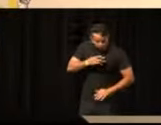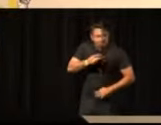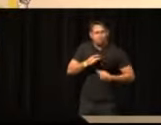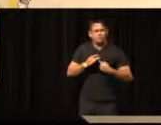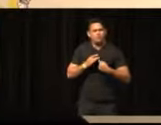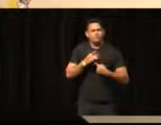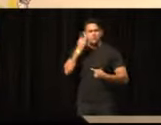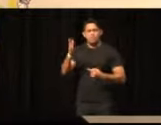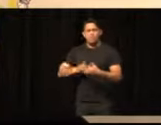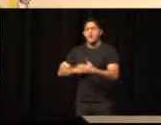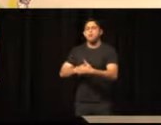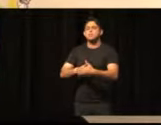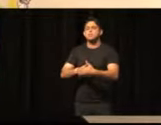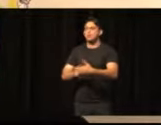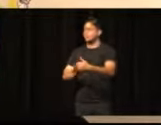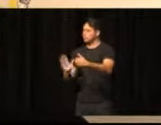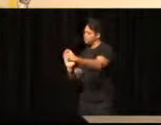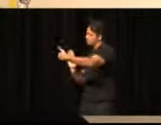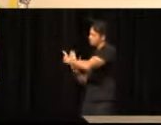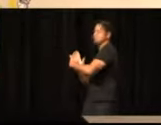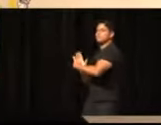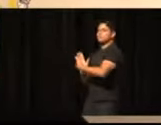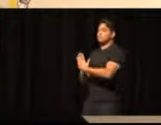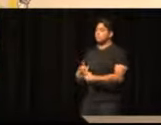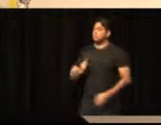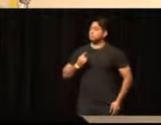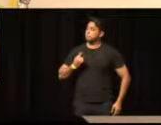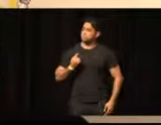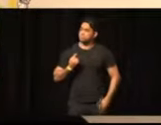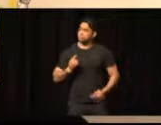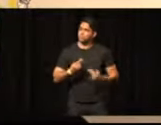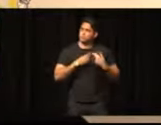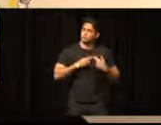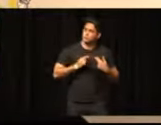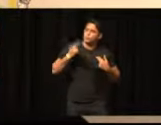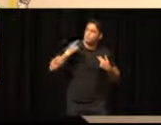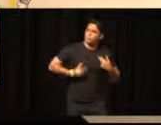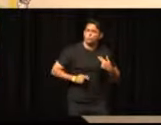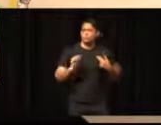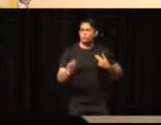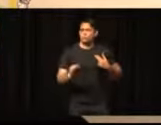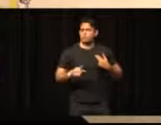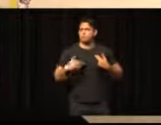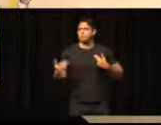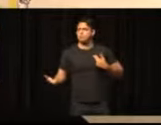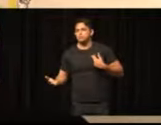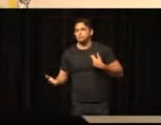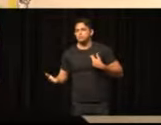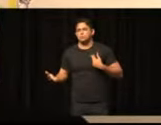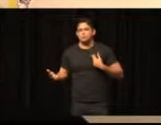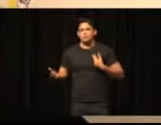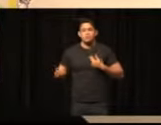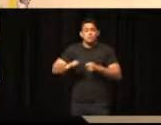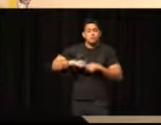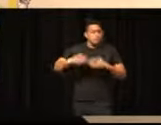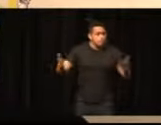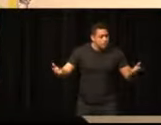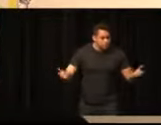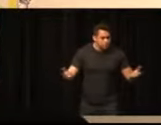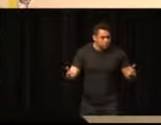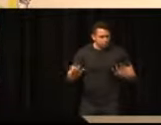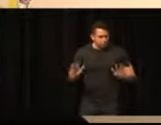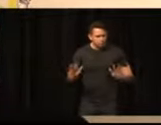de tratar de marcar con clareza cuál es el rol de él en ese conjunto, en esa obra.